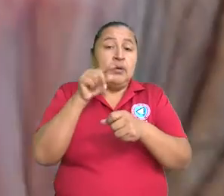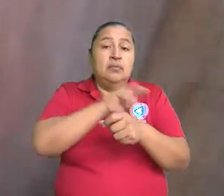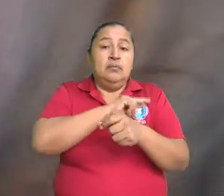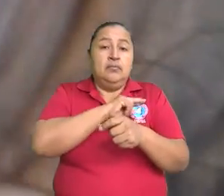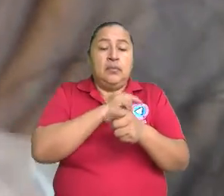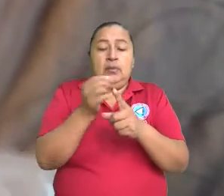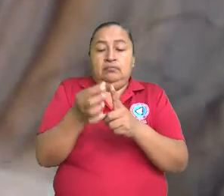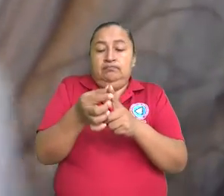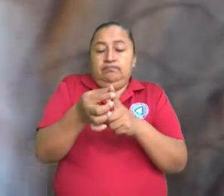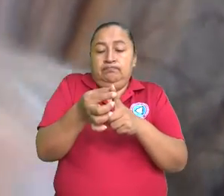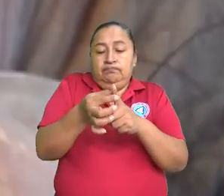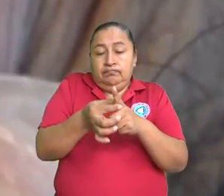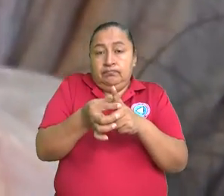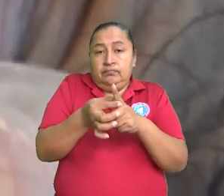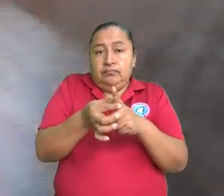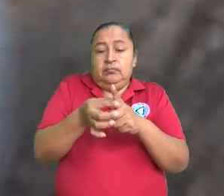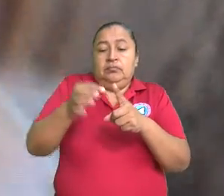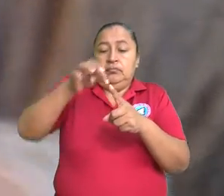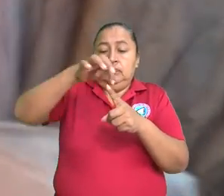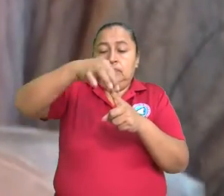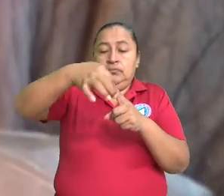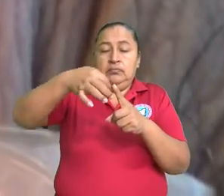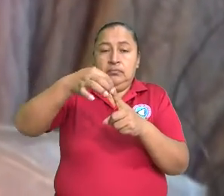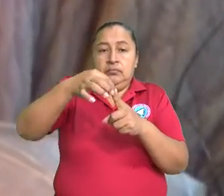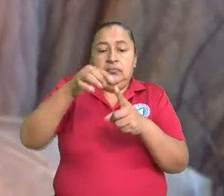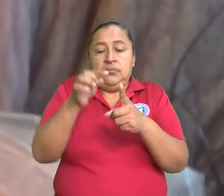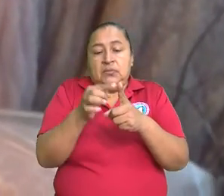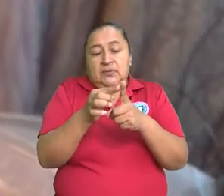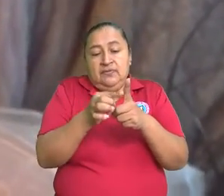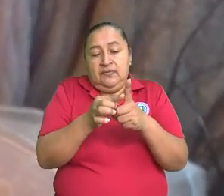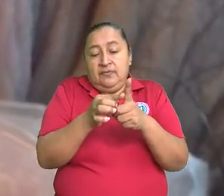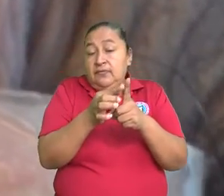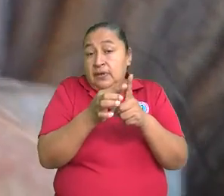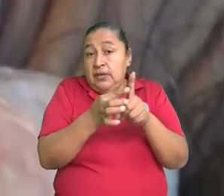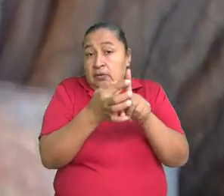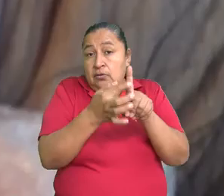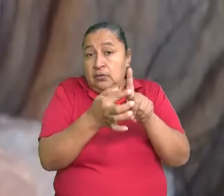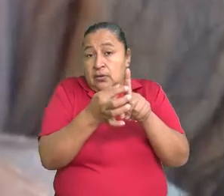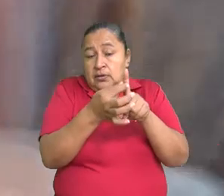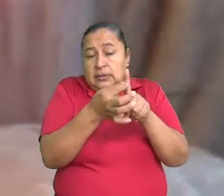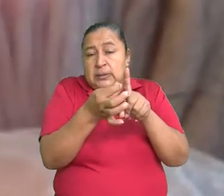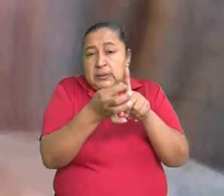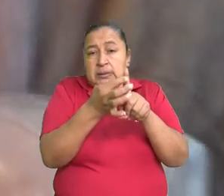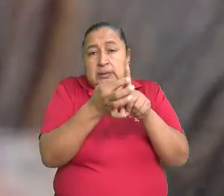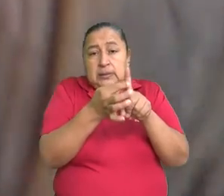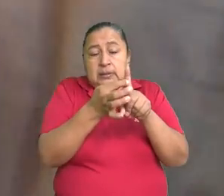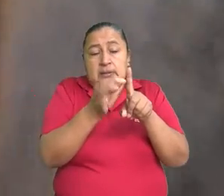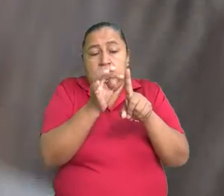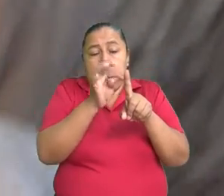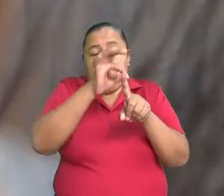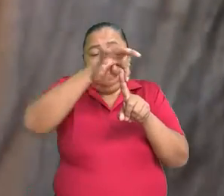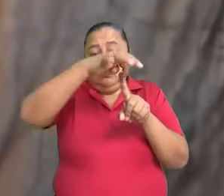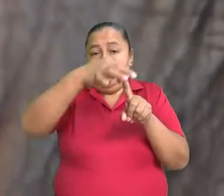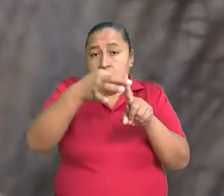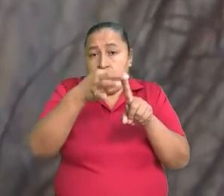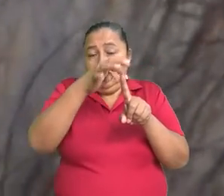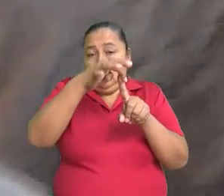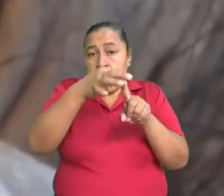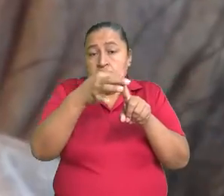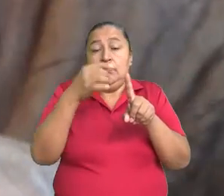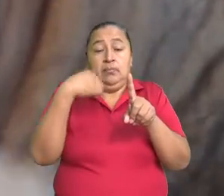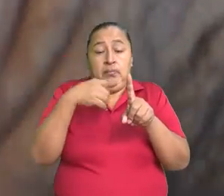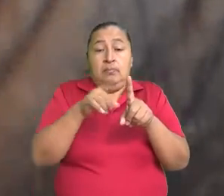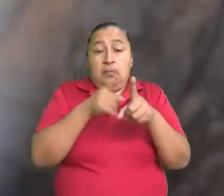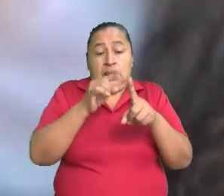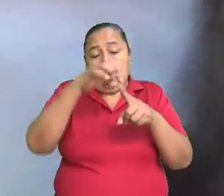veces le retrae el prepucio a él y en la parte del frenillo, ese es el frenillo, y alrededor, que este es el anillo de la cabeza